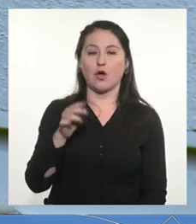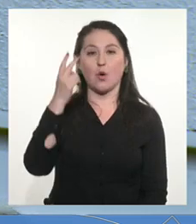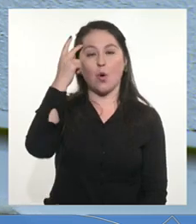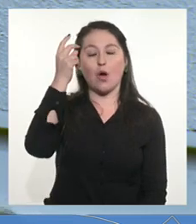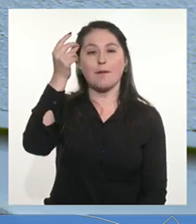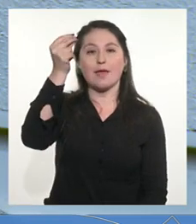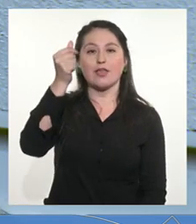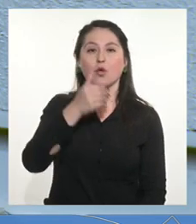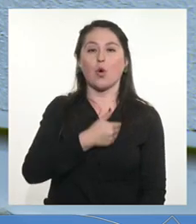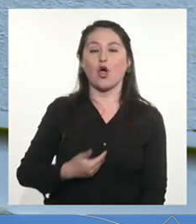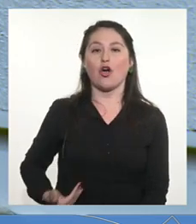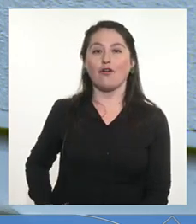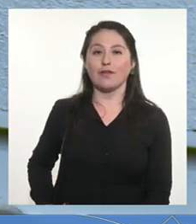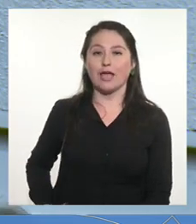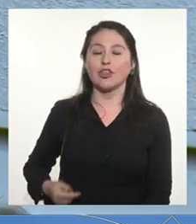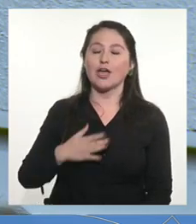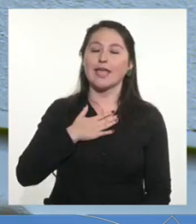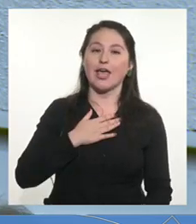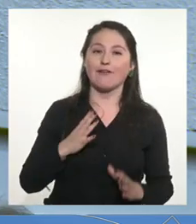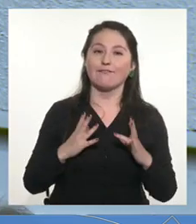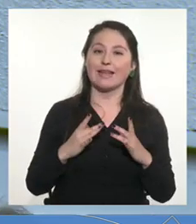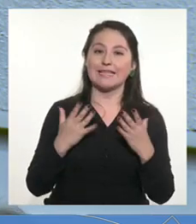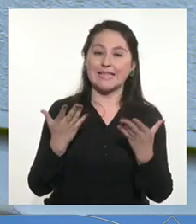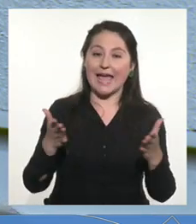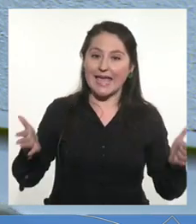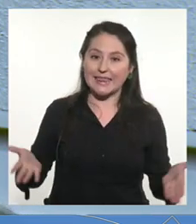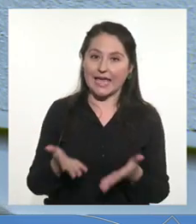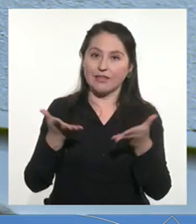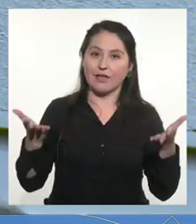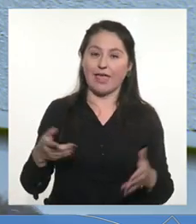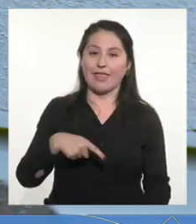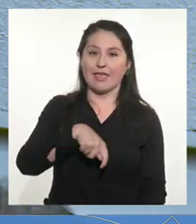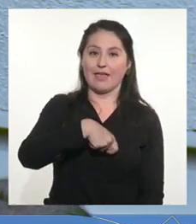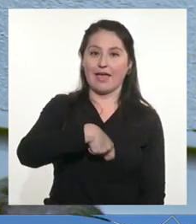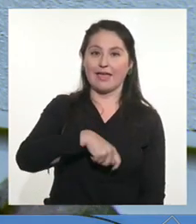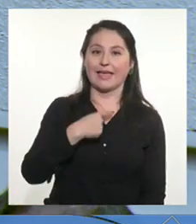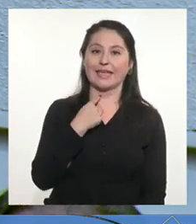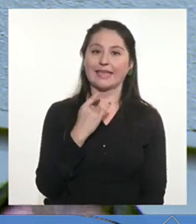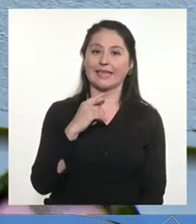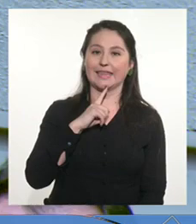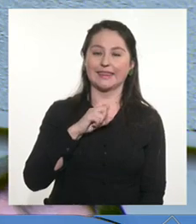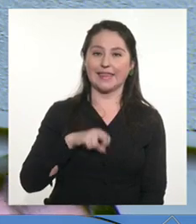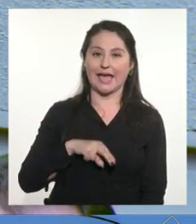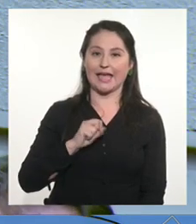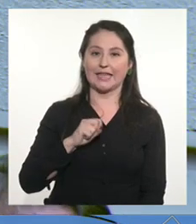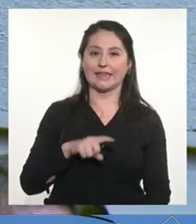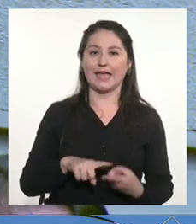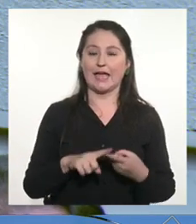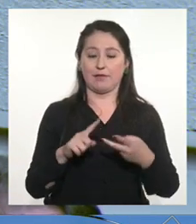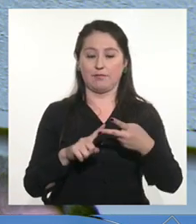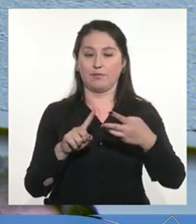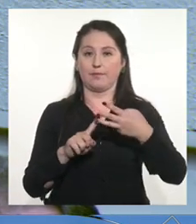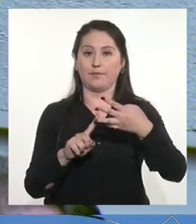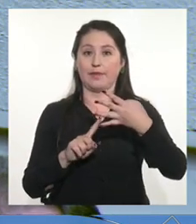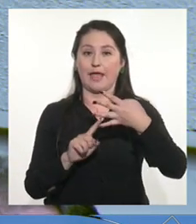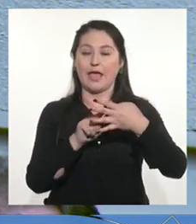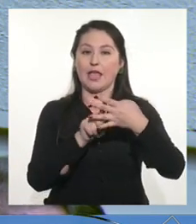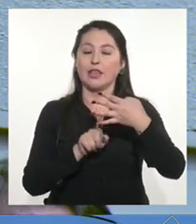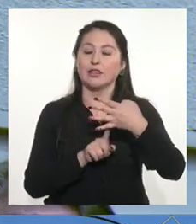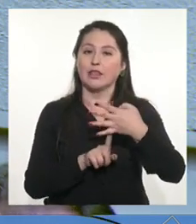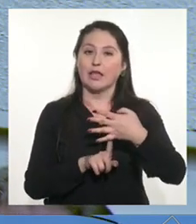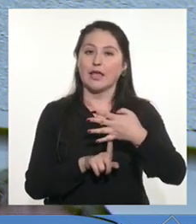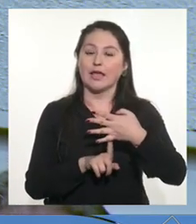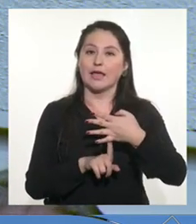corporativo yo quiero felicitar esta iniciativa de los senador quintana de resto y galilea girar de moreira